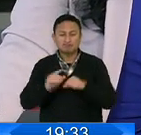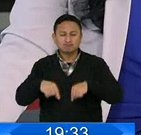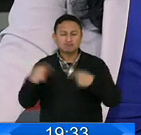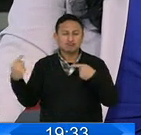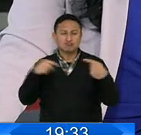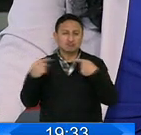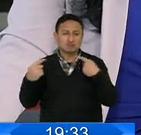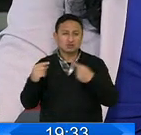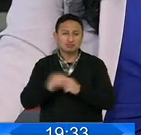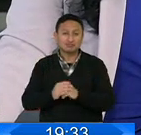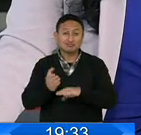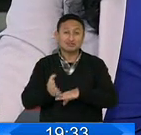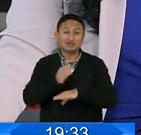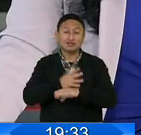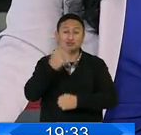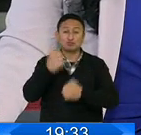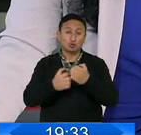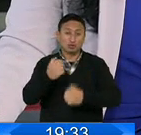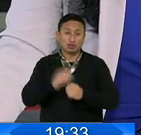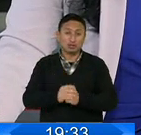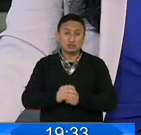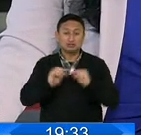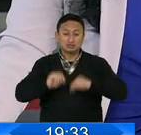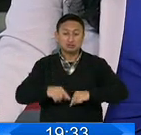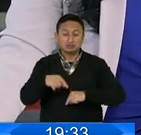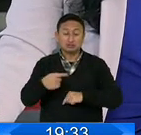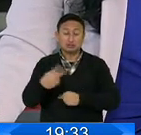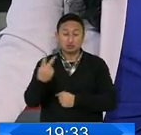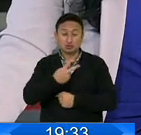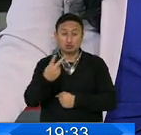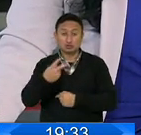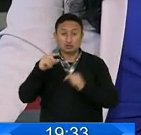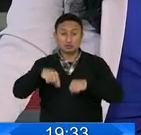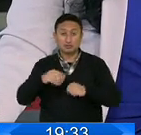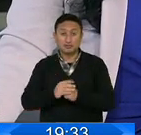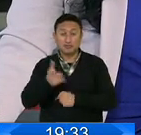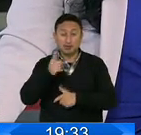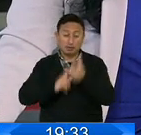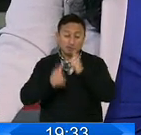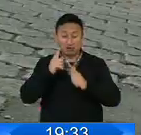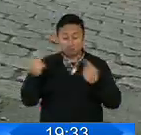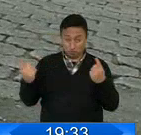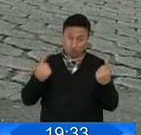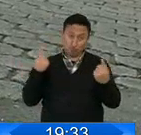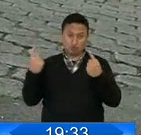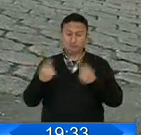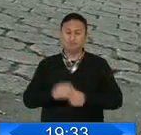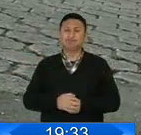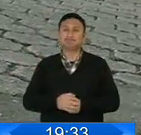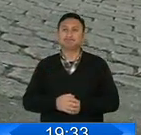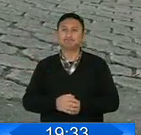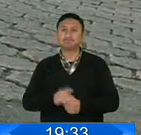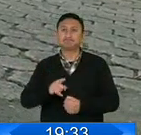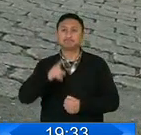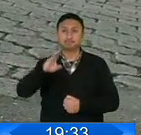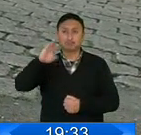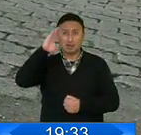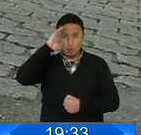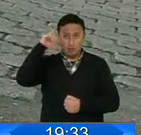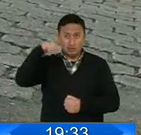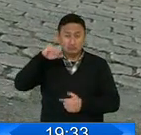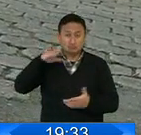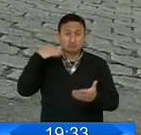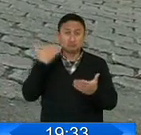respondería a un viejo problema y habrían estado bajo los efectos del licor. La policía reveló que en primera instancia llegó